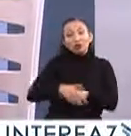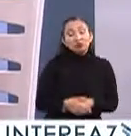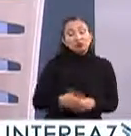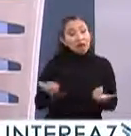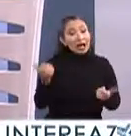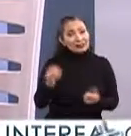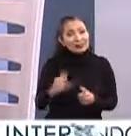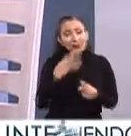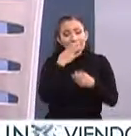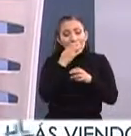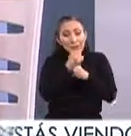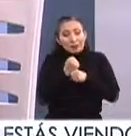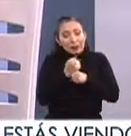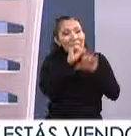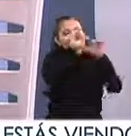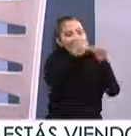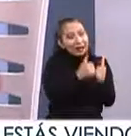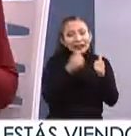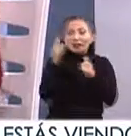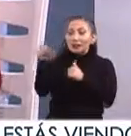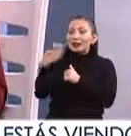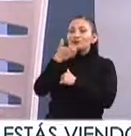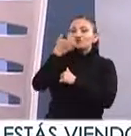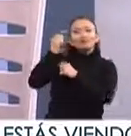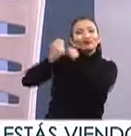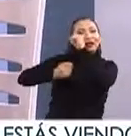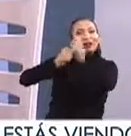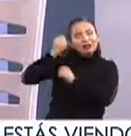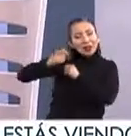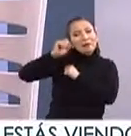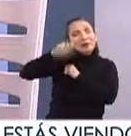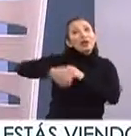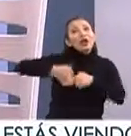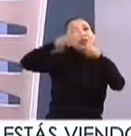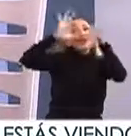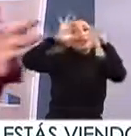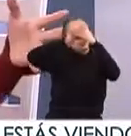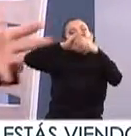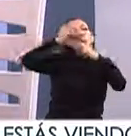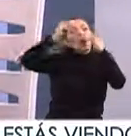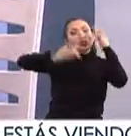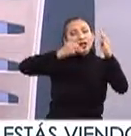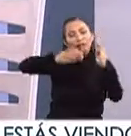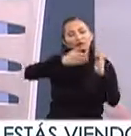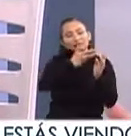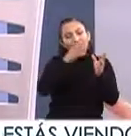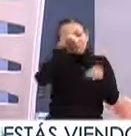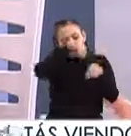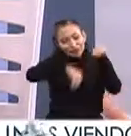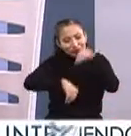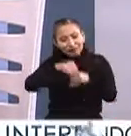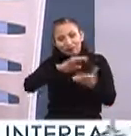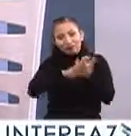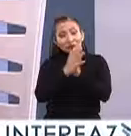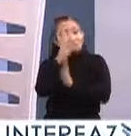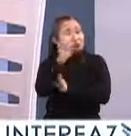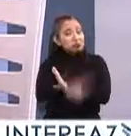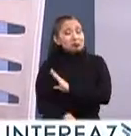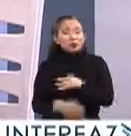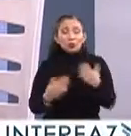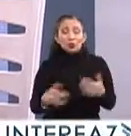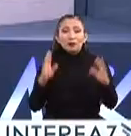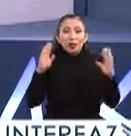y pues así se apropian tanto del arte como de la tradición, como del mismo edificio del MUNAL, y se forma pues algo